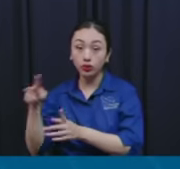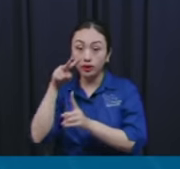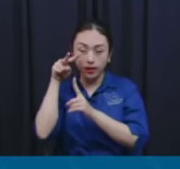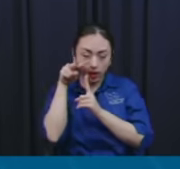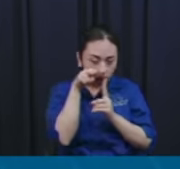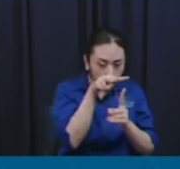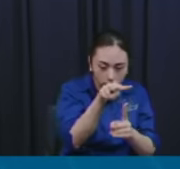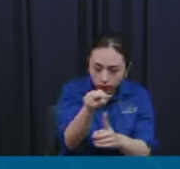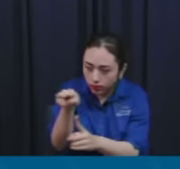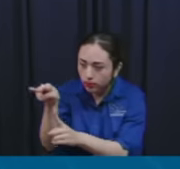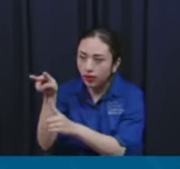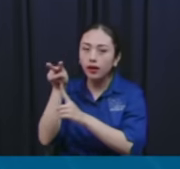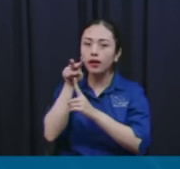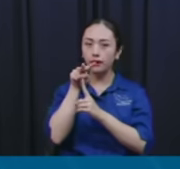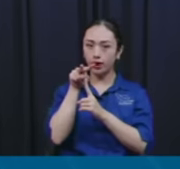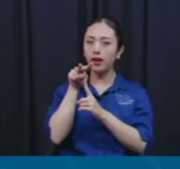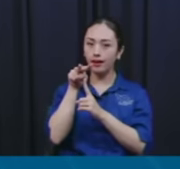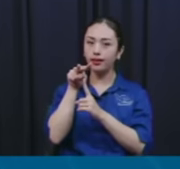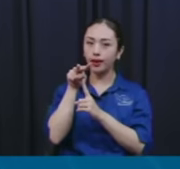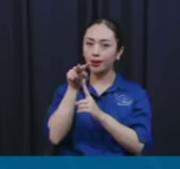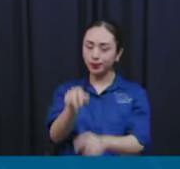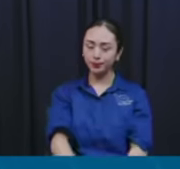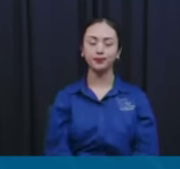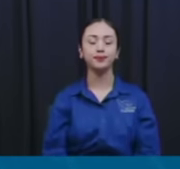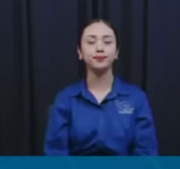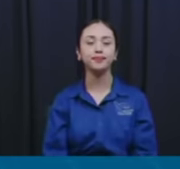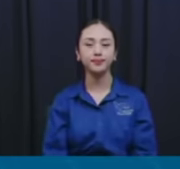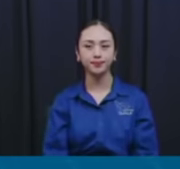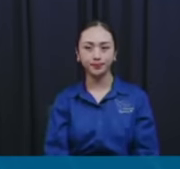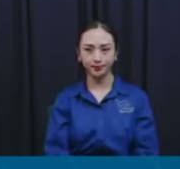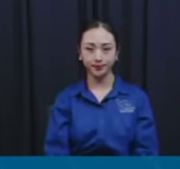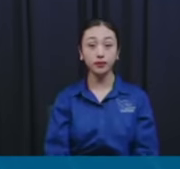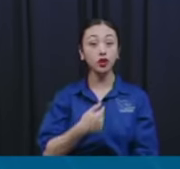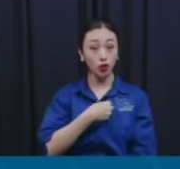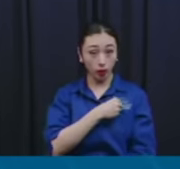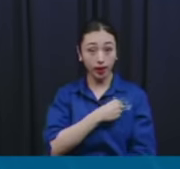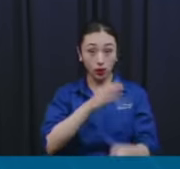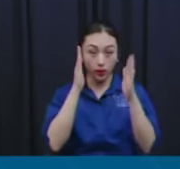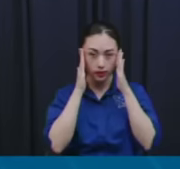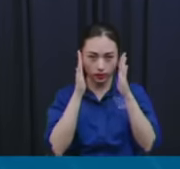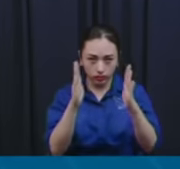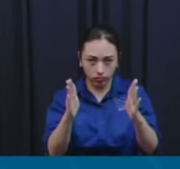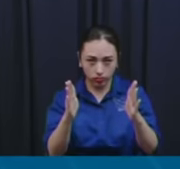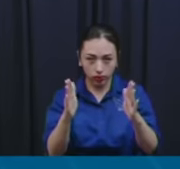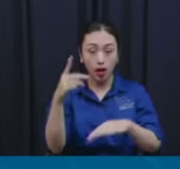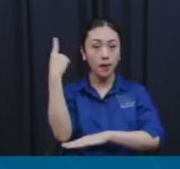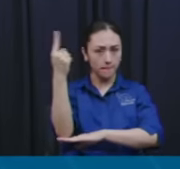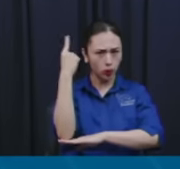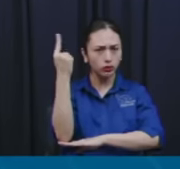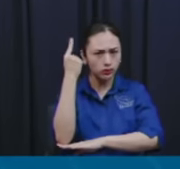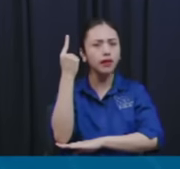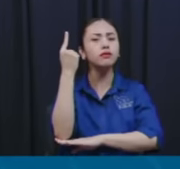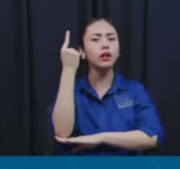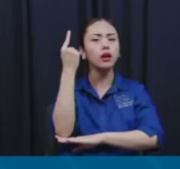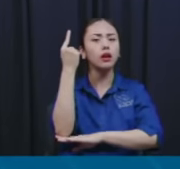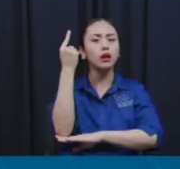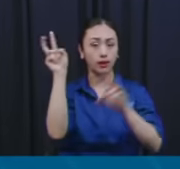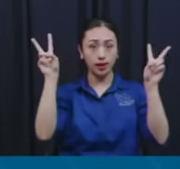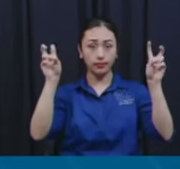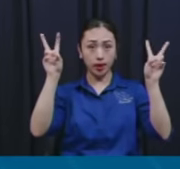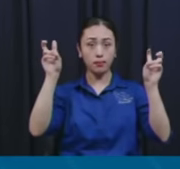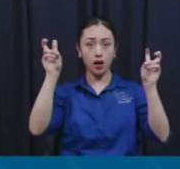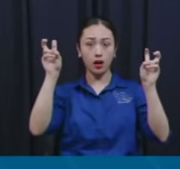al entrenamiento pero es que lo que pasa es que yo quiero Resaltar La tremenda importancia que tiene esta